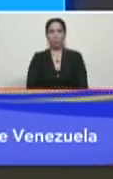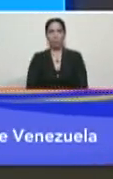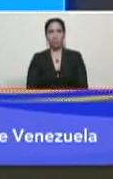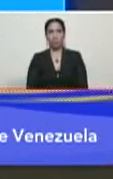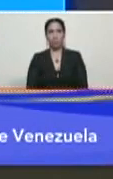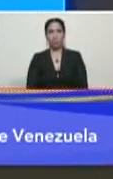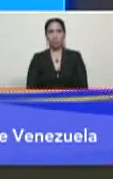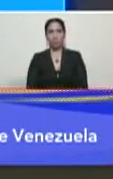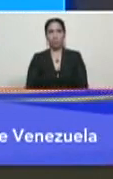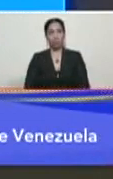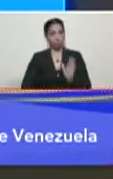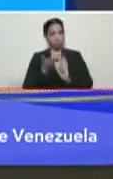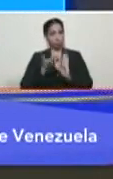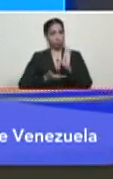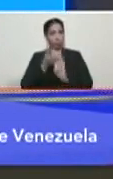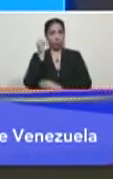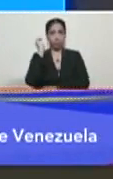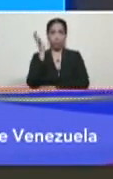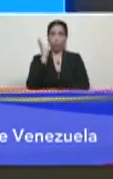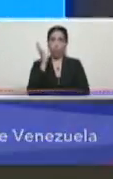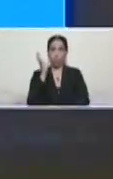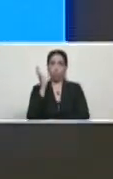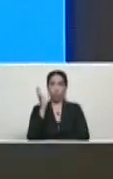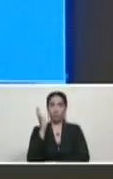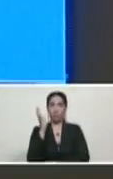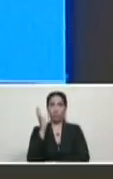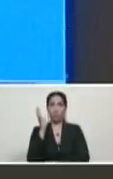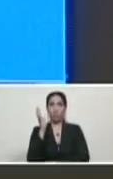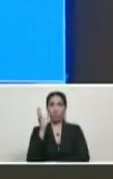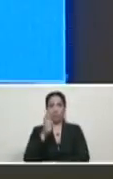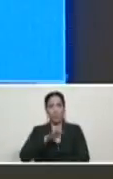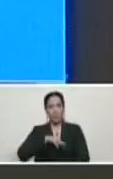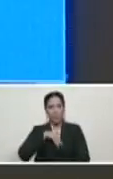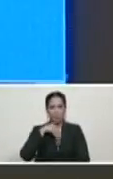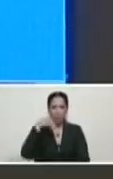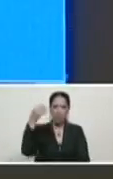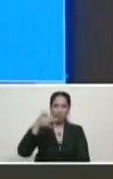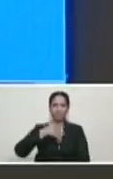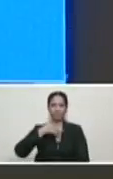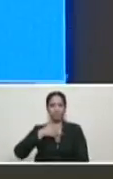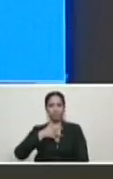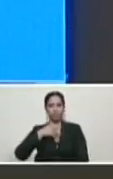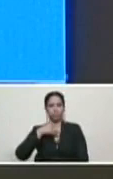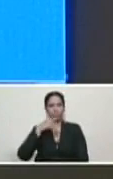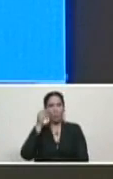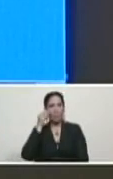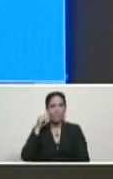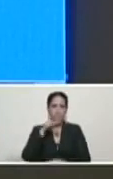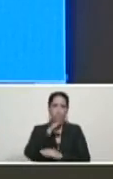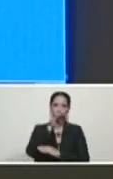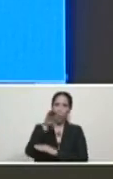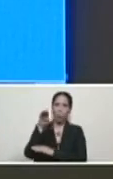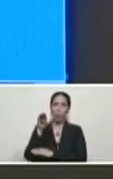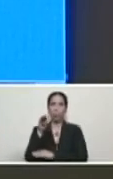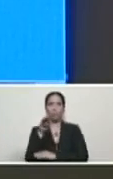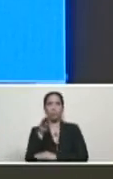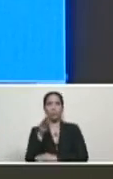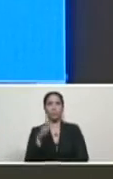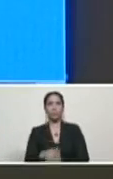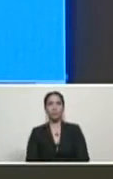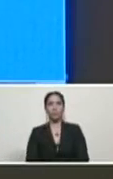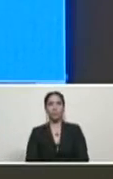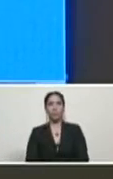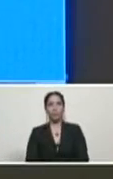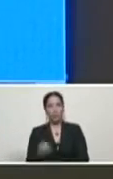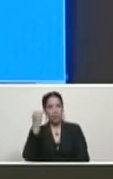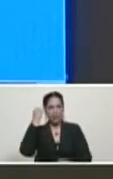Un acto importante desde el punto de vista espiritual, moral, desde el punto de vista de